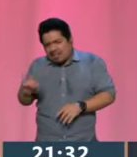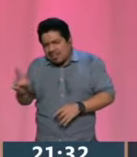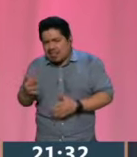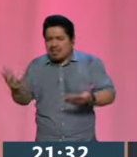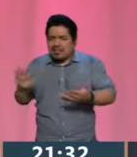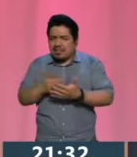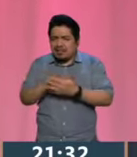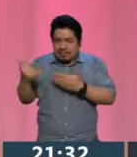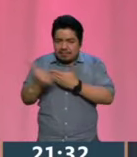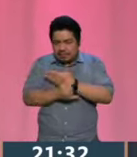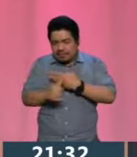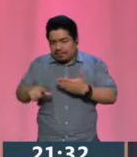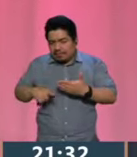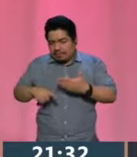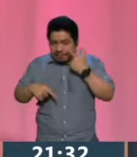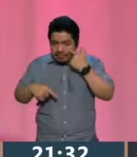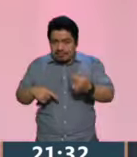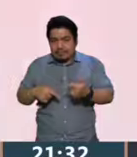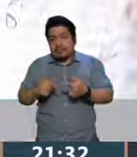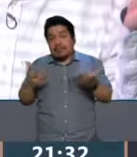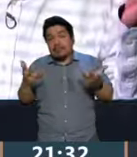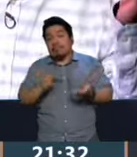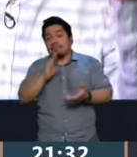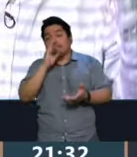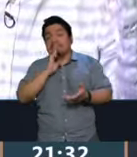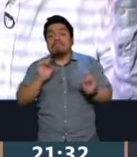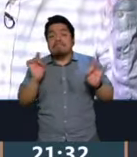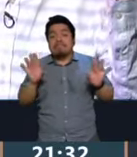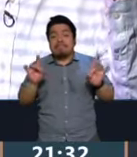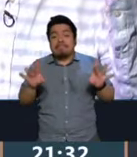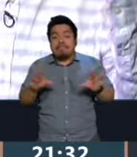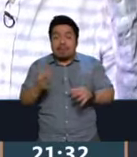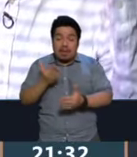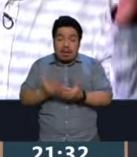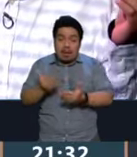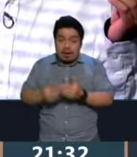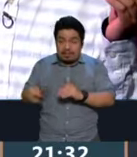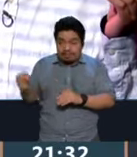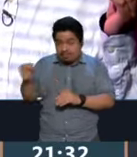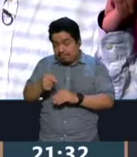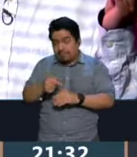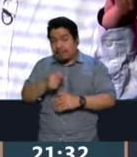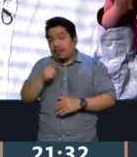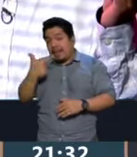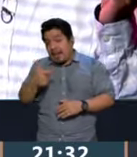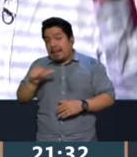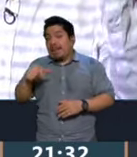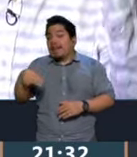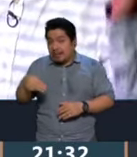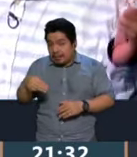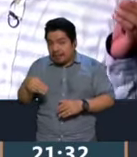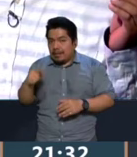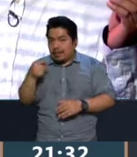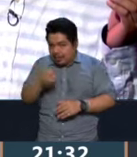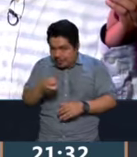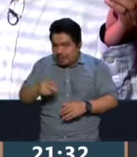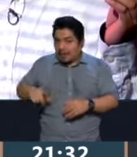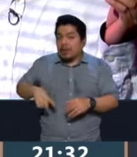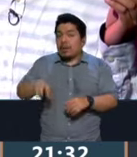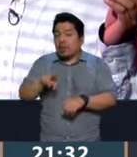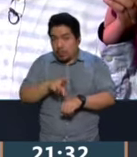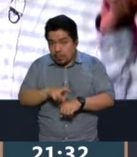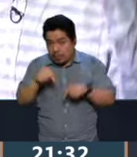proyectos de gobierno, ¿no? Aunque Miguel Ángel Mancera, hoy candidato opositor en la Gustavo Madero, gobernó esta